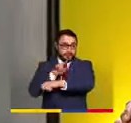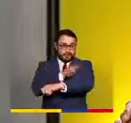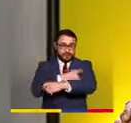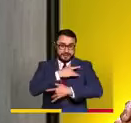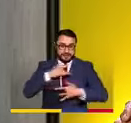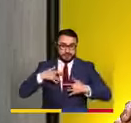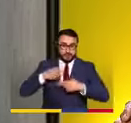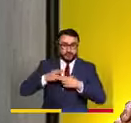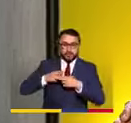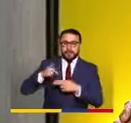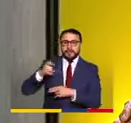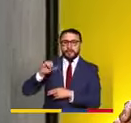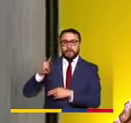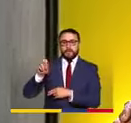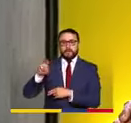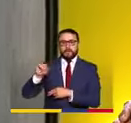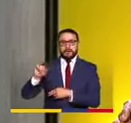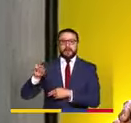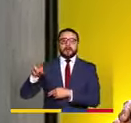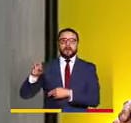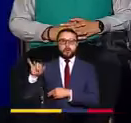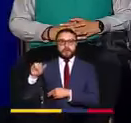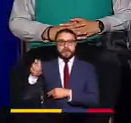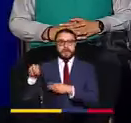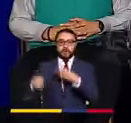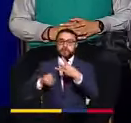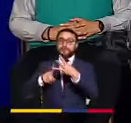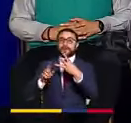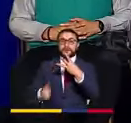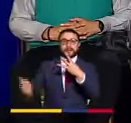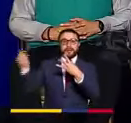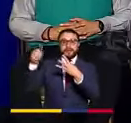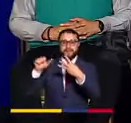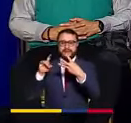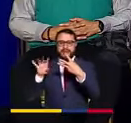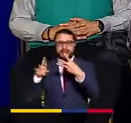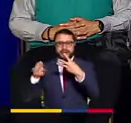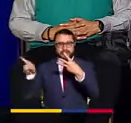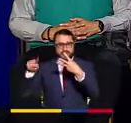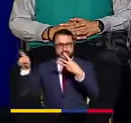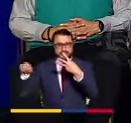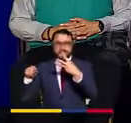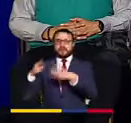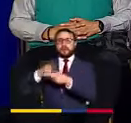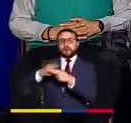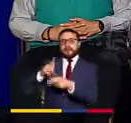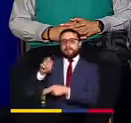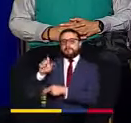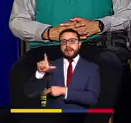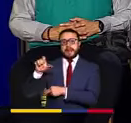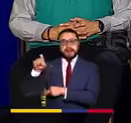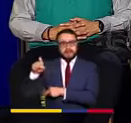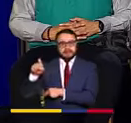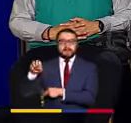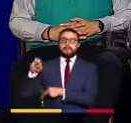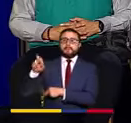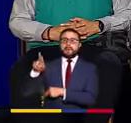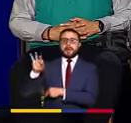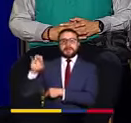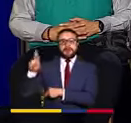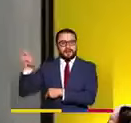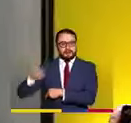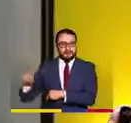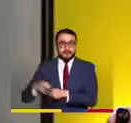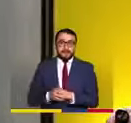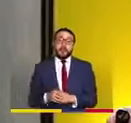García, Director General del ADRES, Félix León Martínez. Una vez terminemos